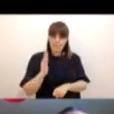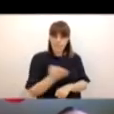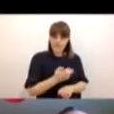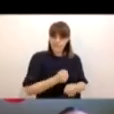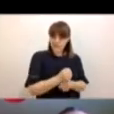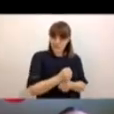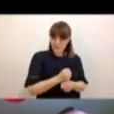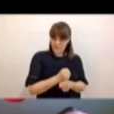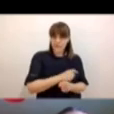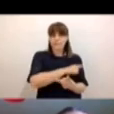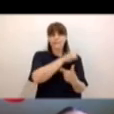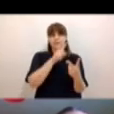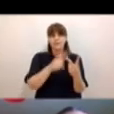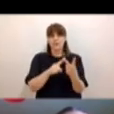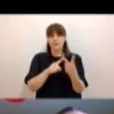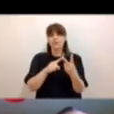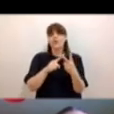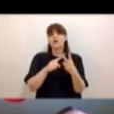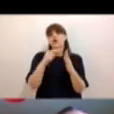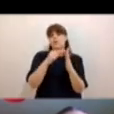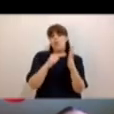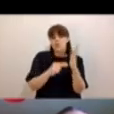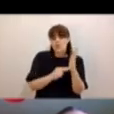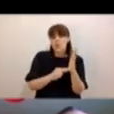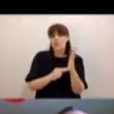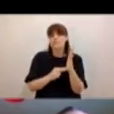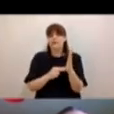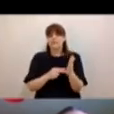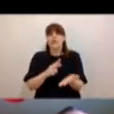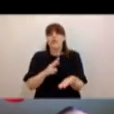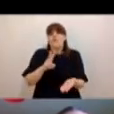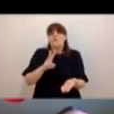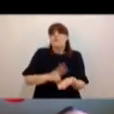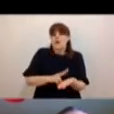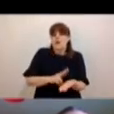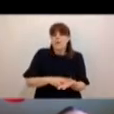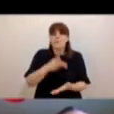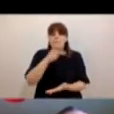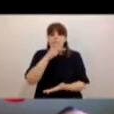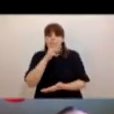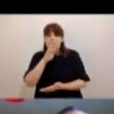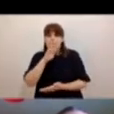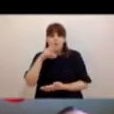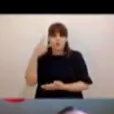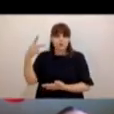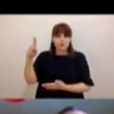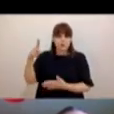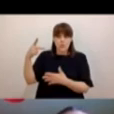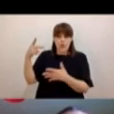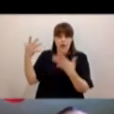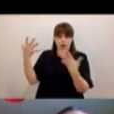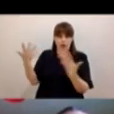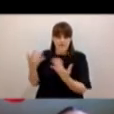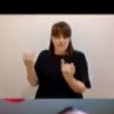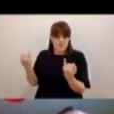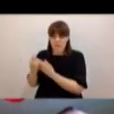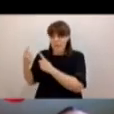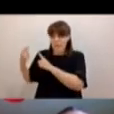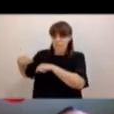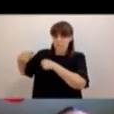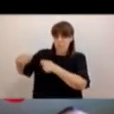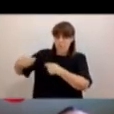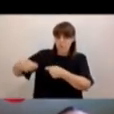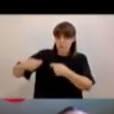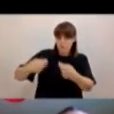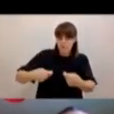tenemos que cambiar las normas y valores o las padres y las madres que repiten estos patrones la mayoría de las veces es porque creen que así otras familias